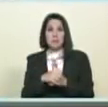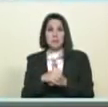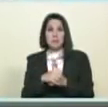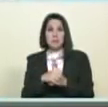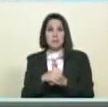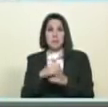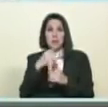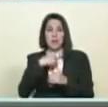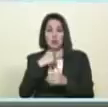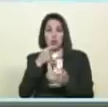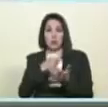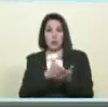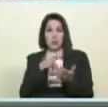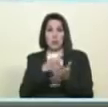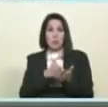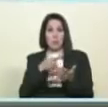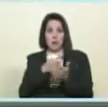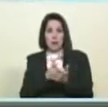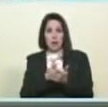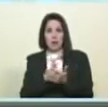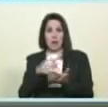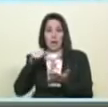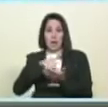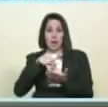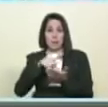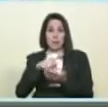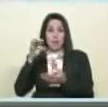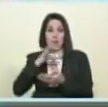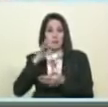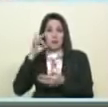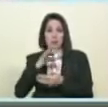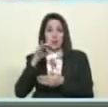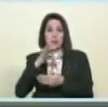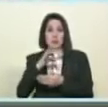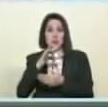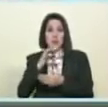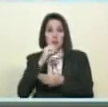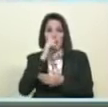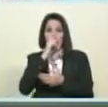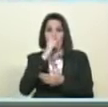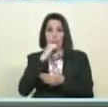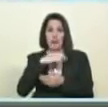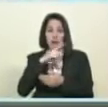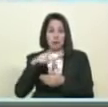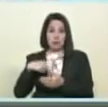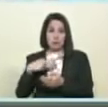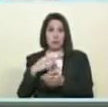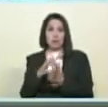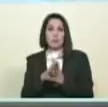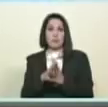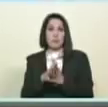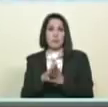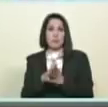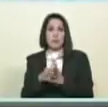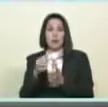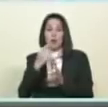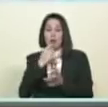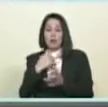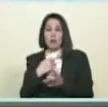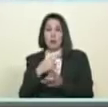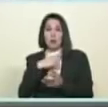Me ha tocado pagar a mí capital e intereses. Cuando digo a mí, digo a nosotros. Porque cuando digo